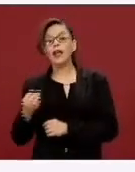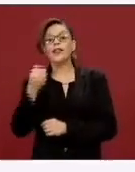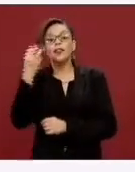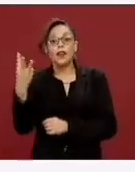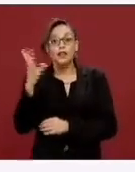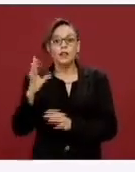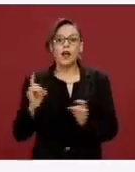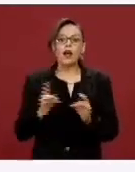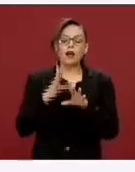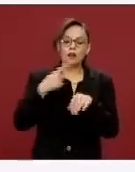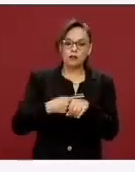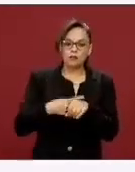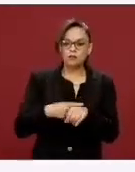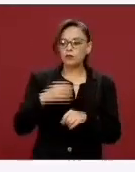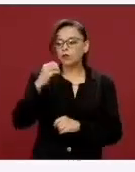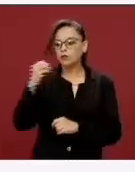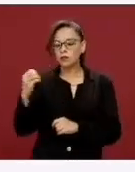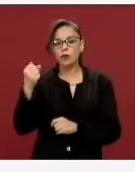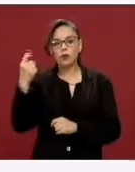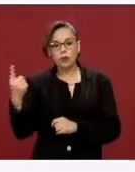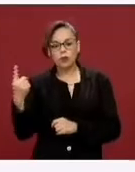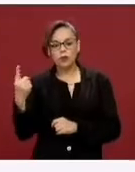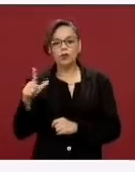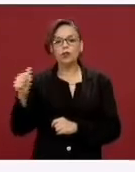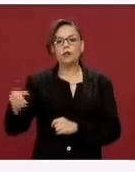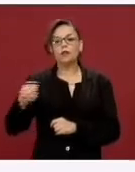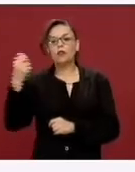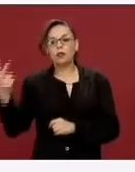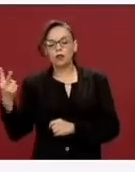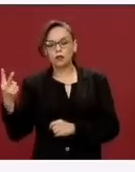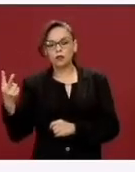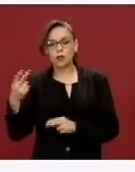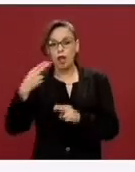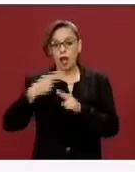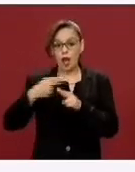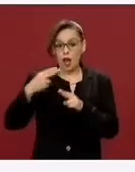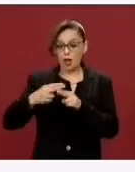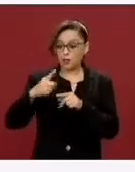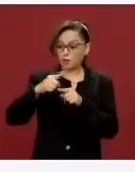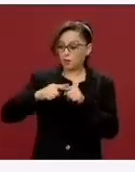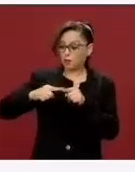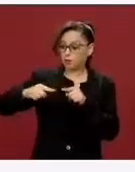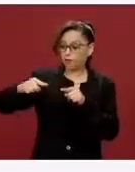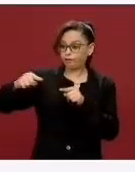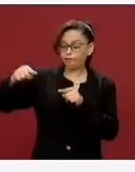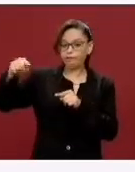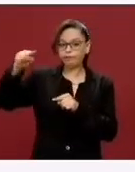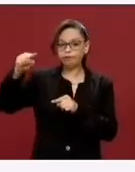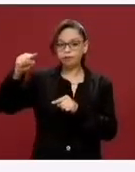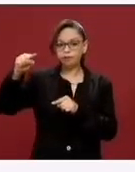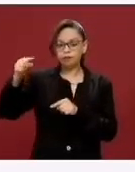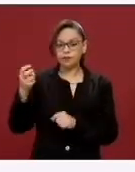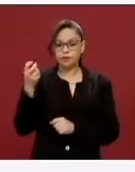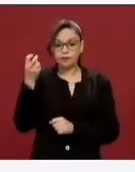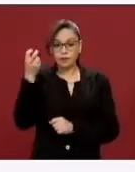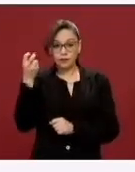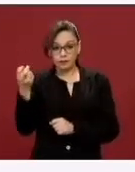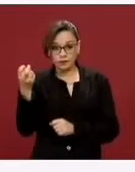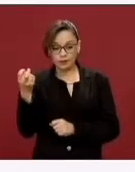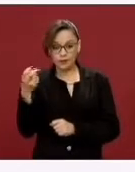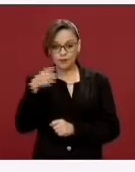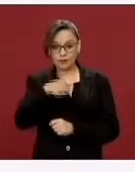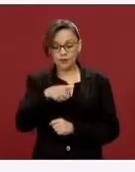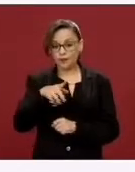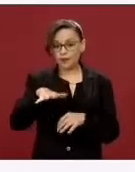1 caso, ninguno, 2 casos. Hasta llegar a un punto en donde la velocidad de